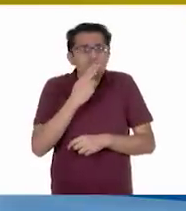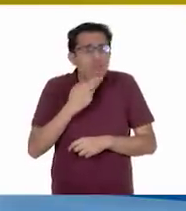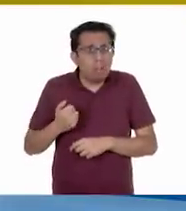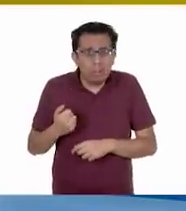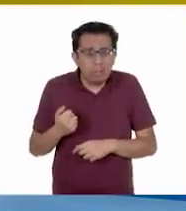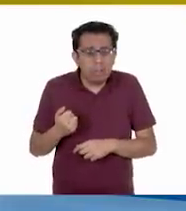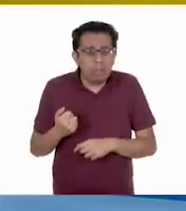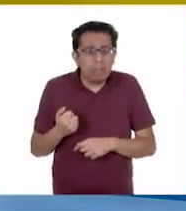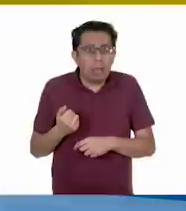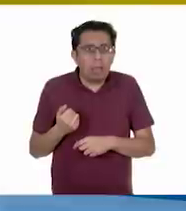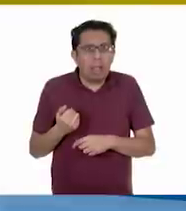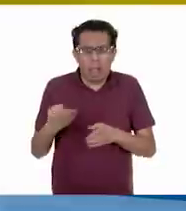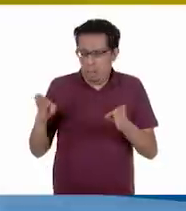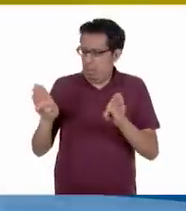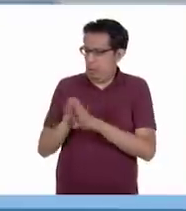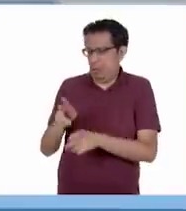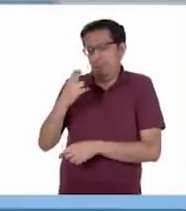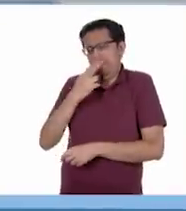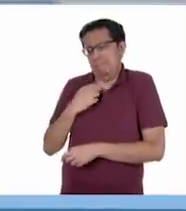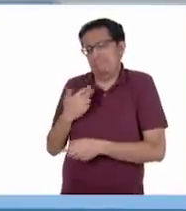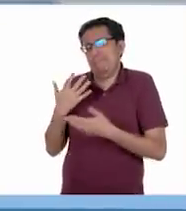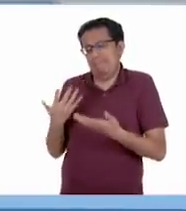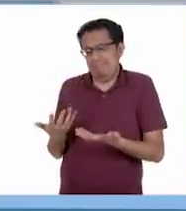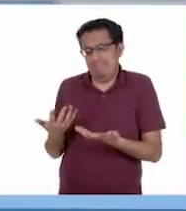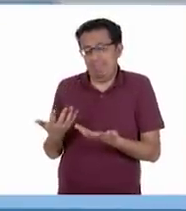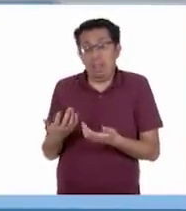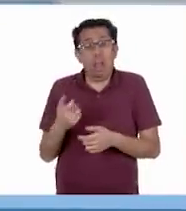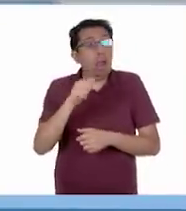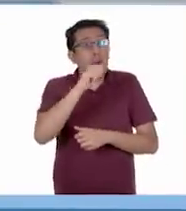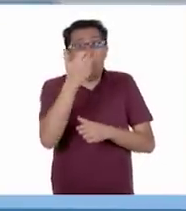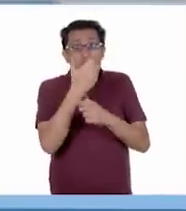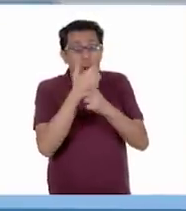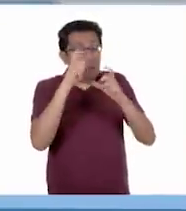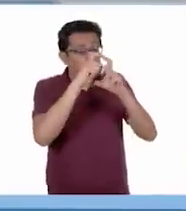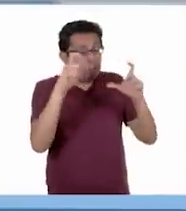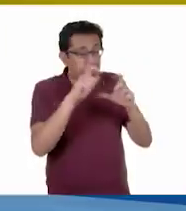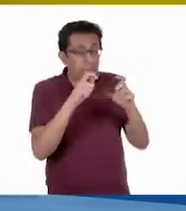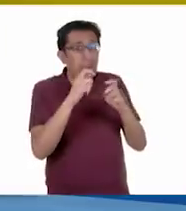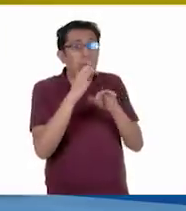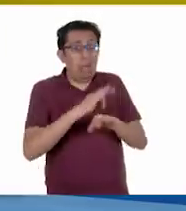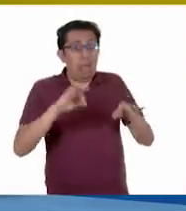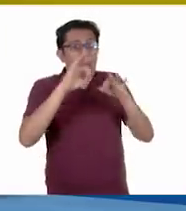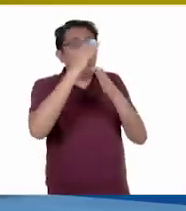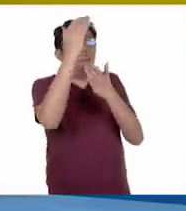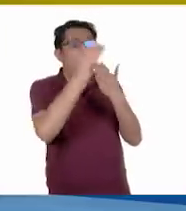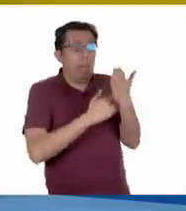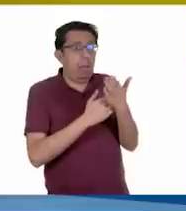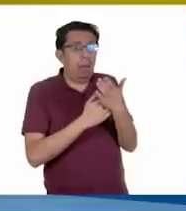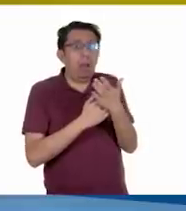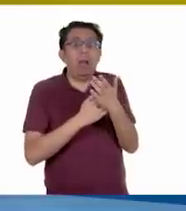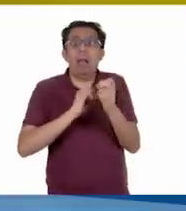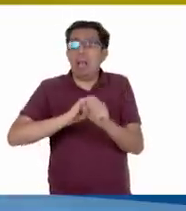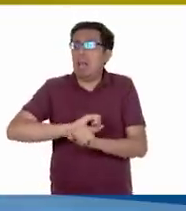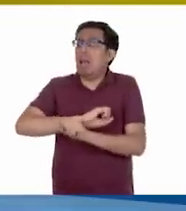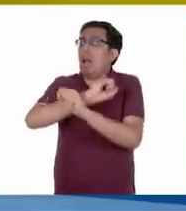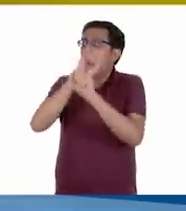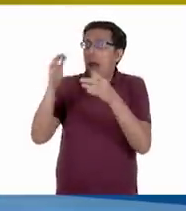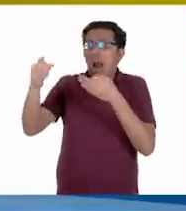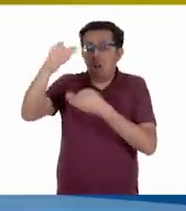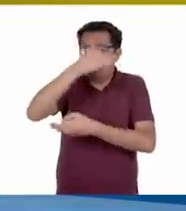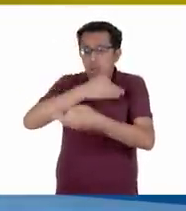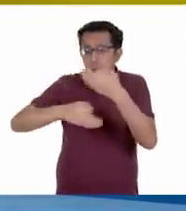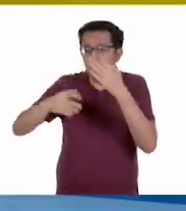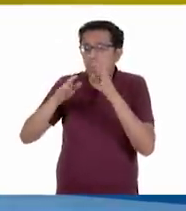ya no sirve, Raulito? Bueno, o sea, ¿todo lo demás ya no es tan importante? Claro que es importante, Raulito.